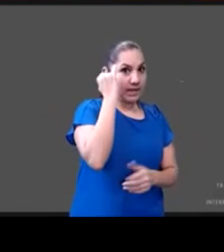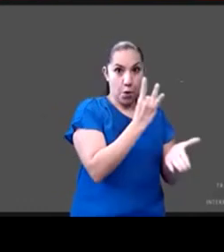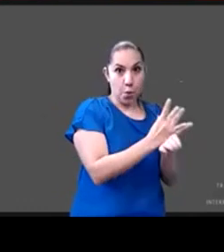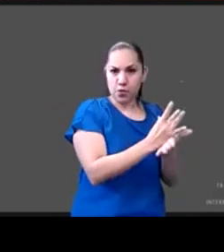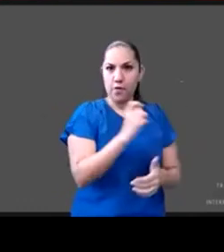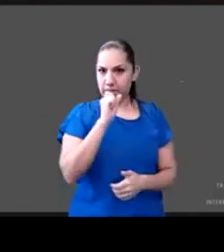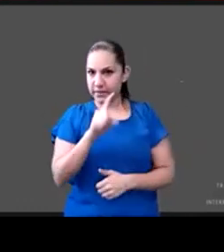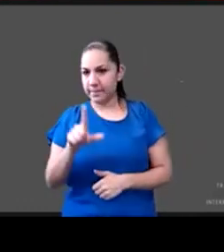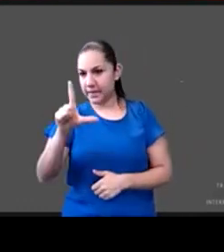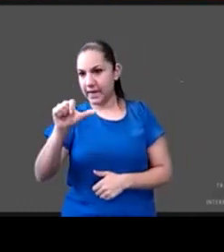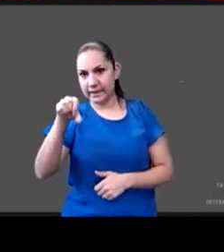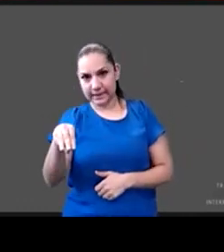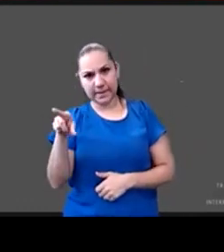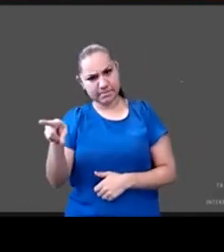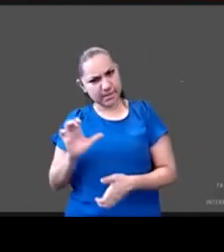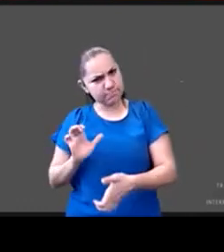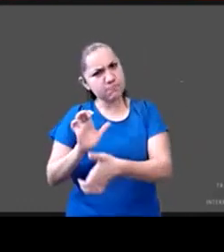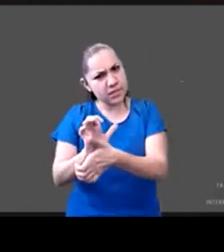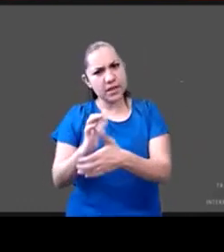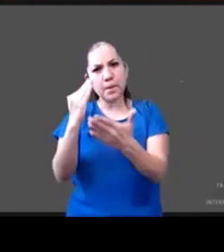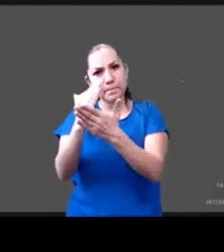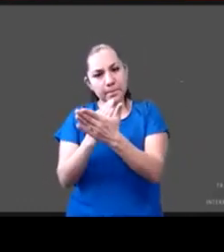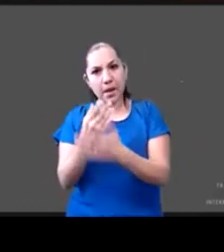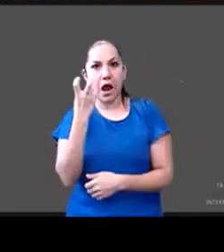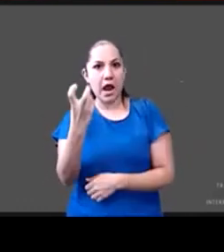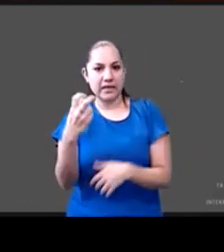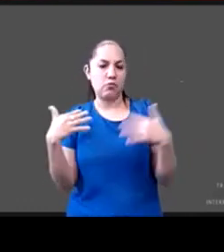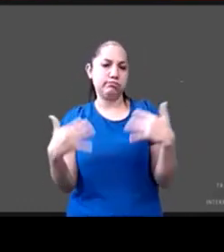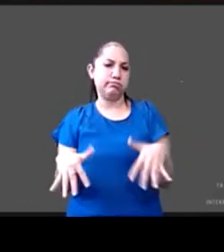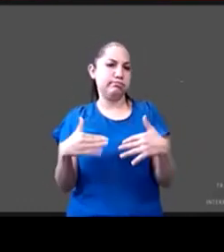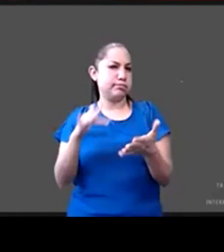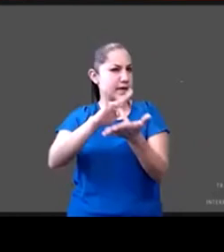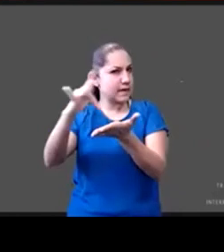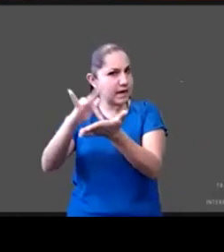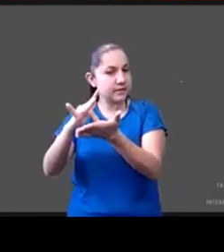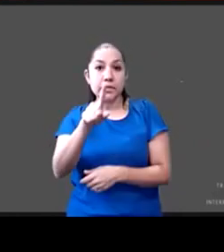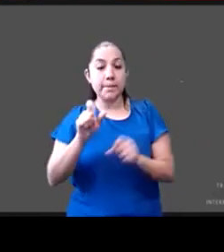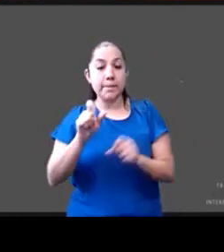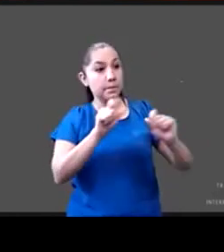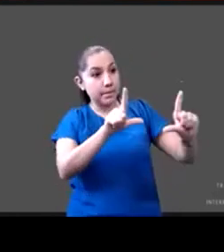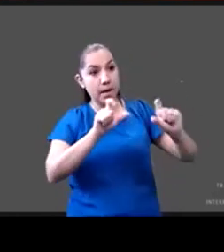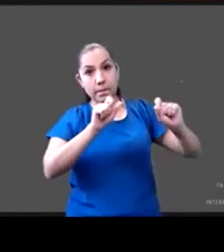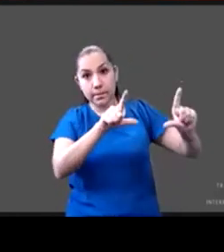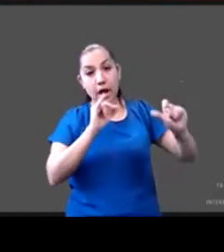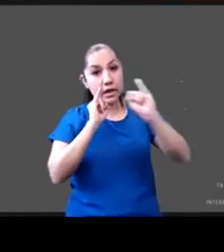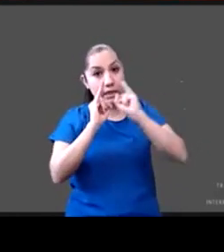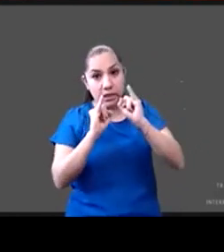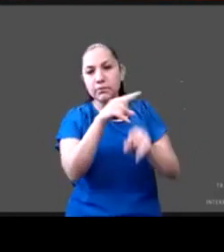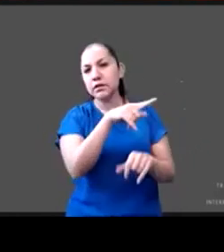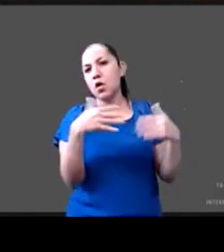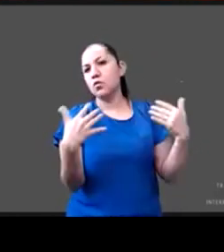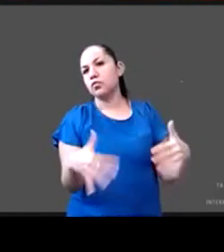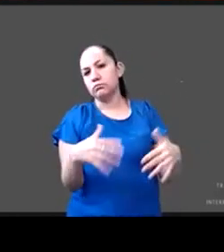mexicana. Esto nos ayudó a hacer accesibles estos conversatorios y a llegar a más población